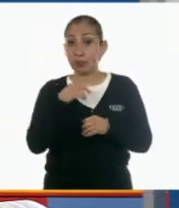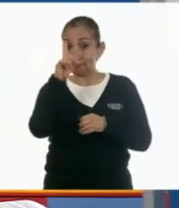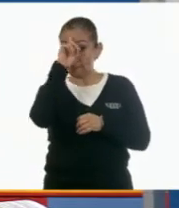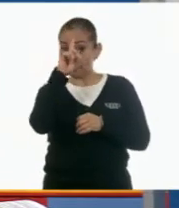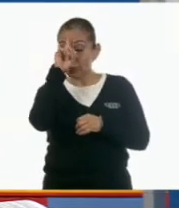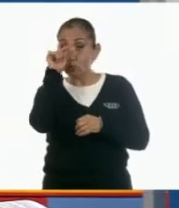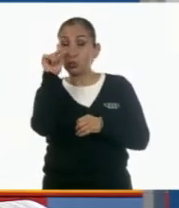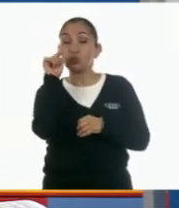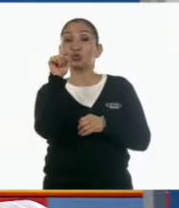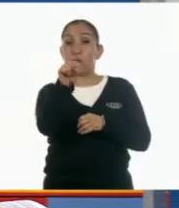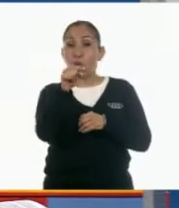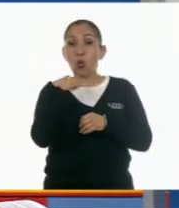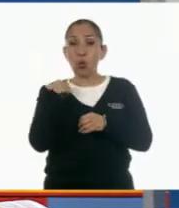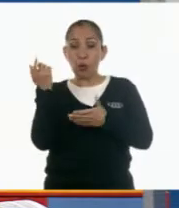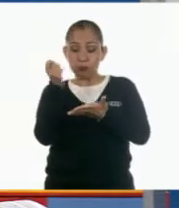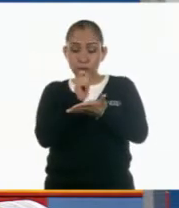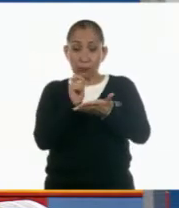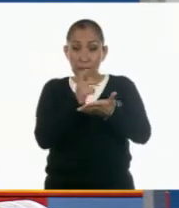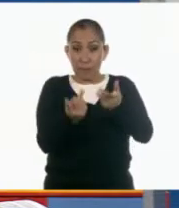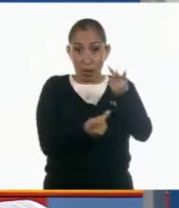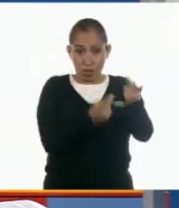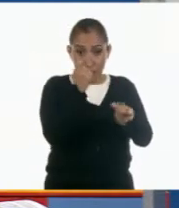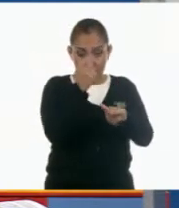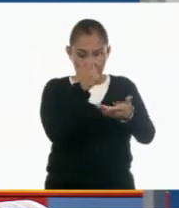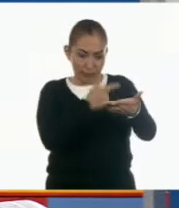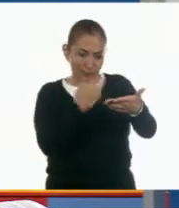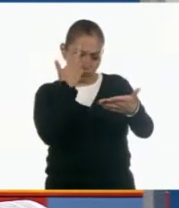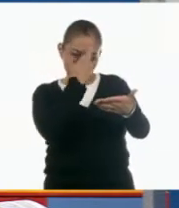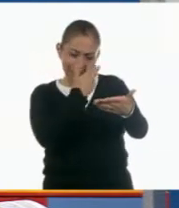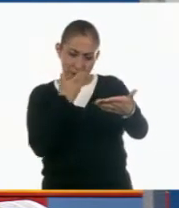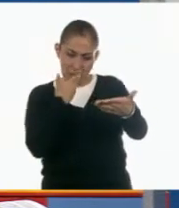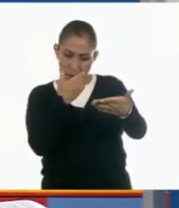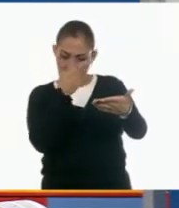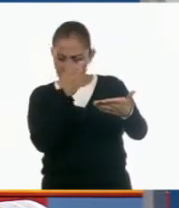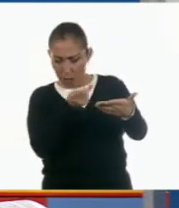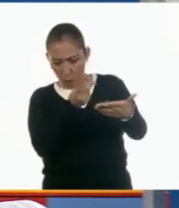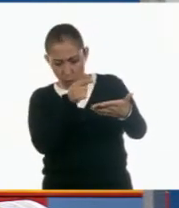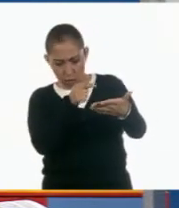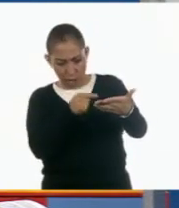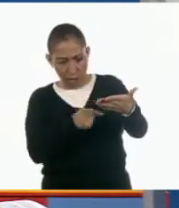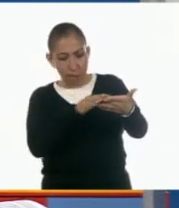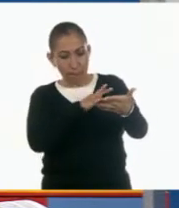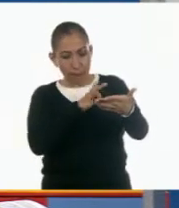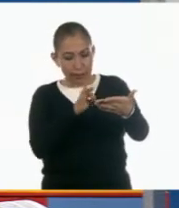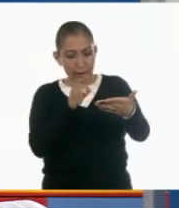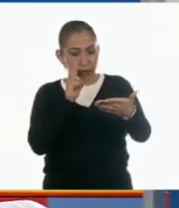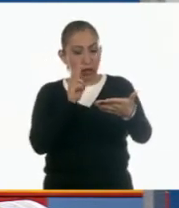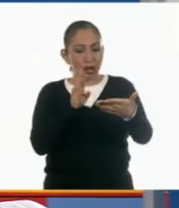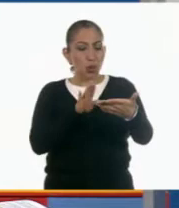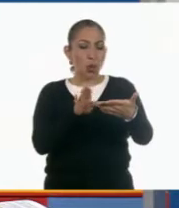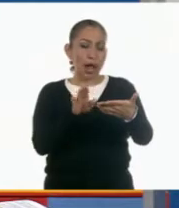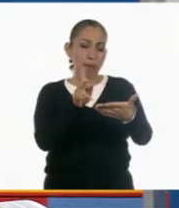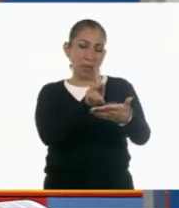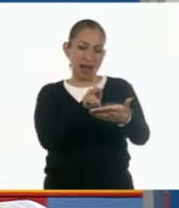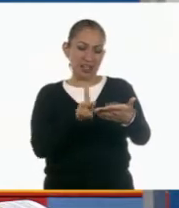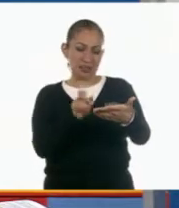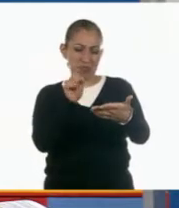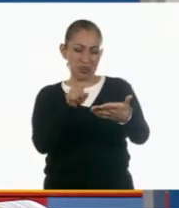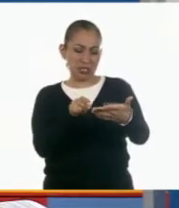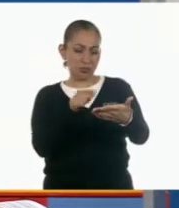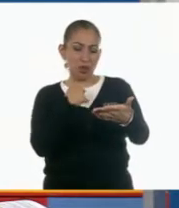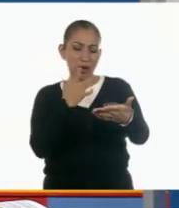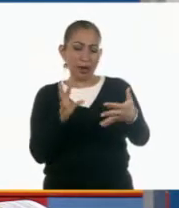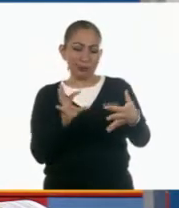recomendable que tú redactes tus preguntas, las revises y de esas puedas ir viendo cuáles se parecen y que